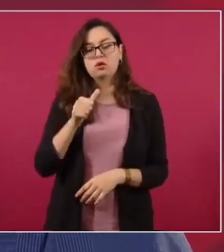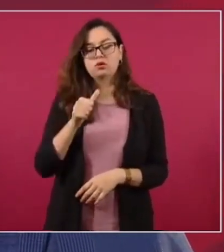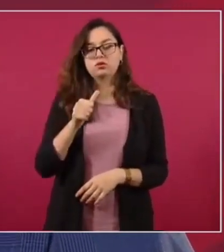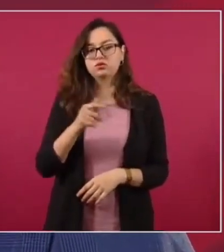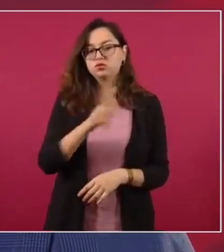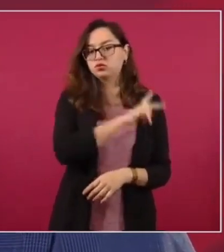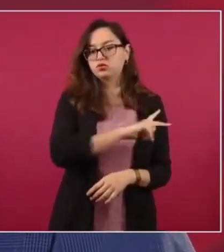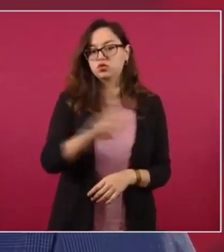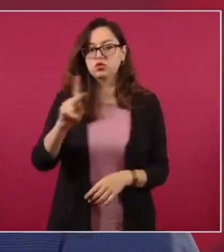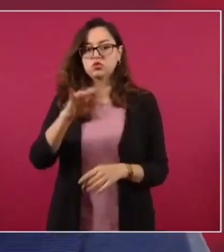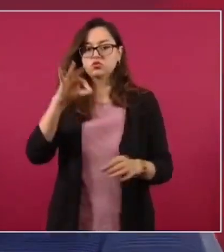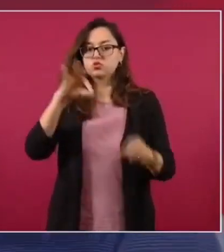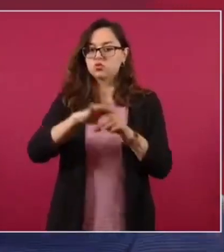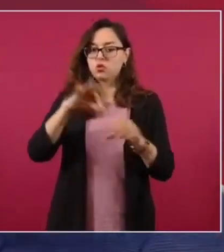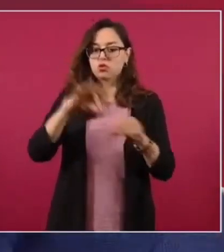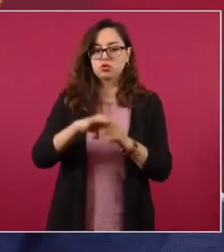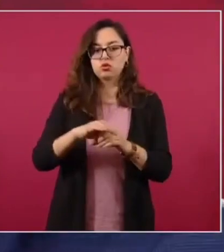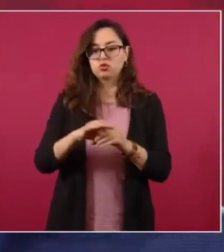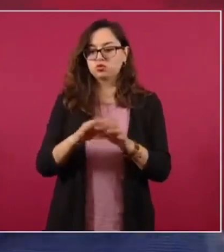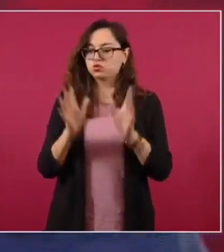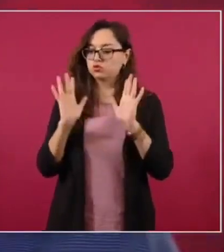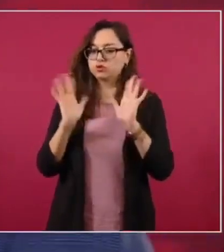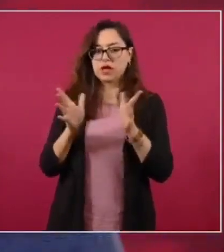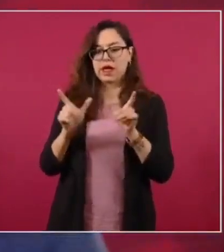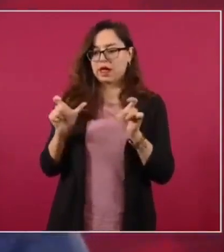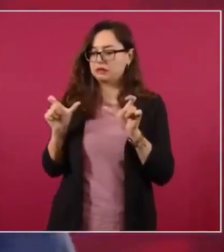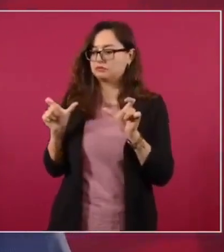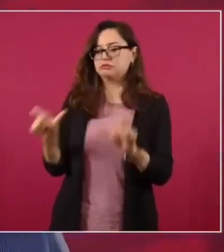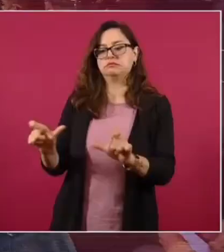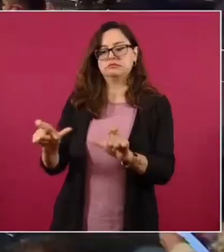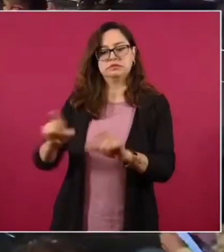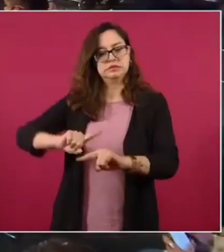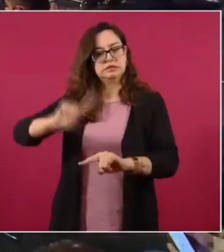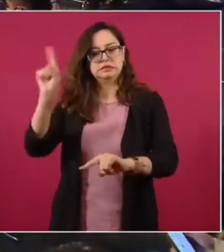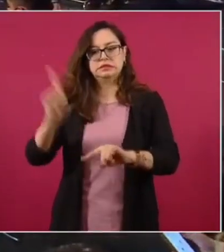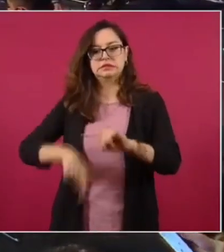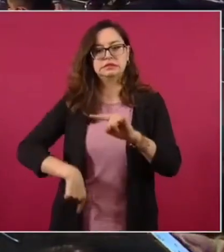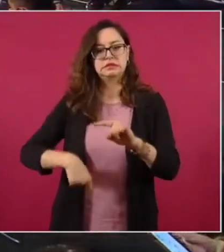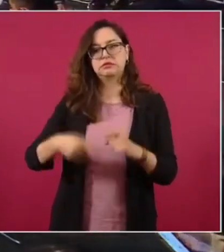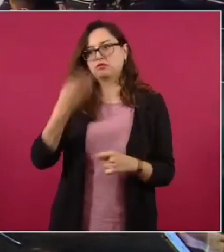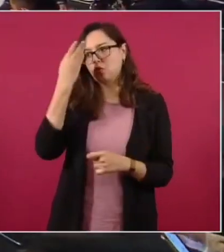la votación a favor de que se termine el bloqueo en Cuba,